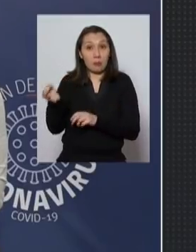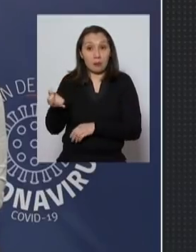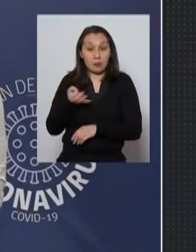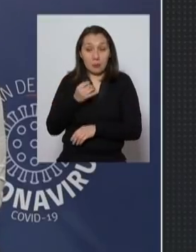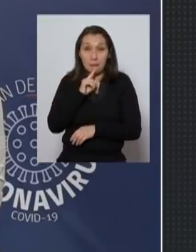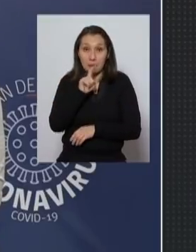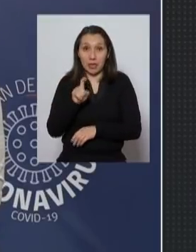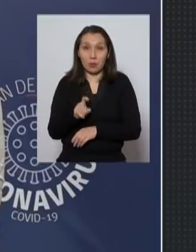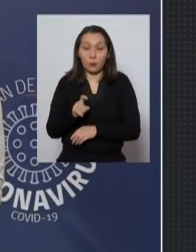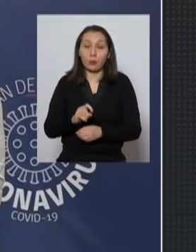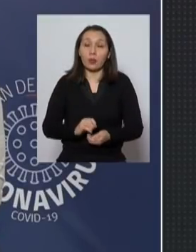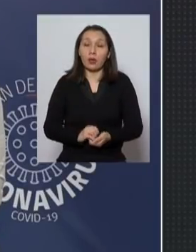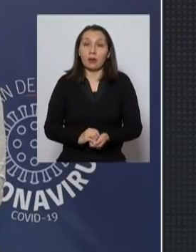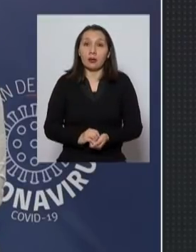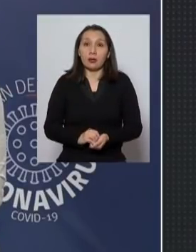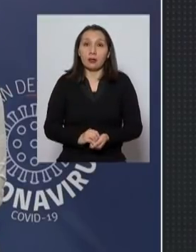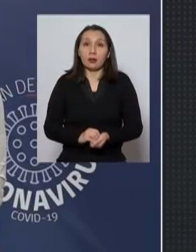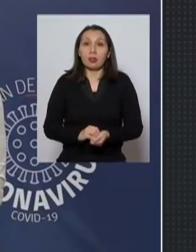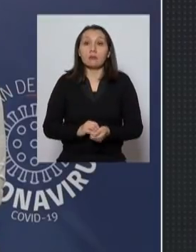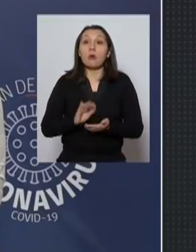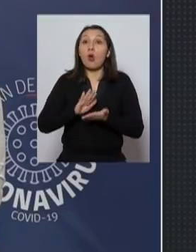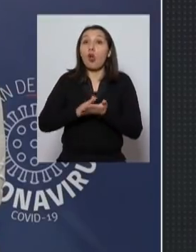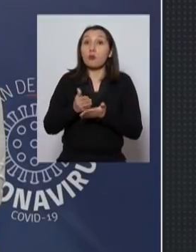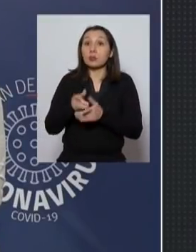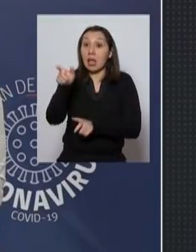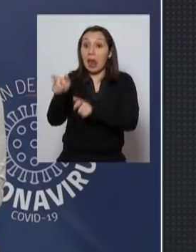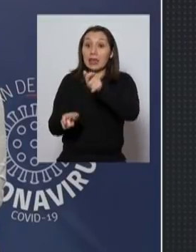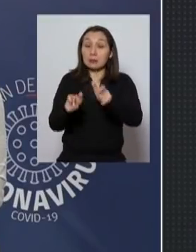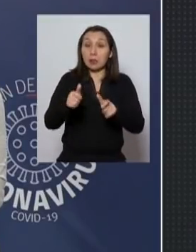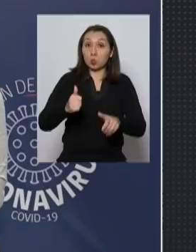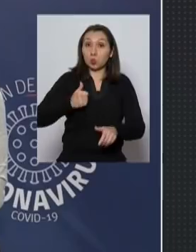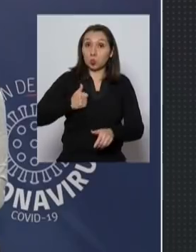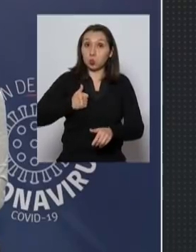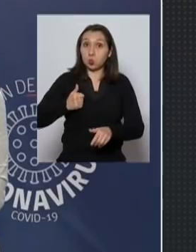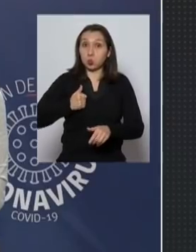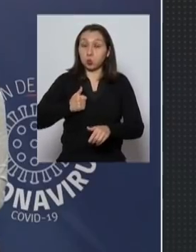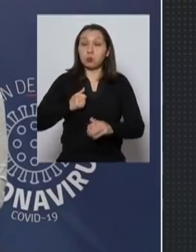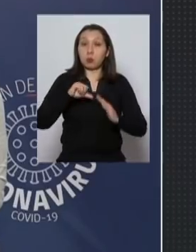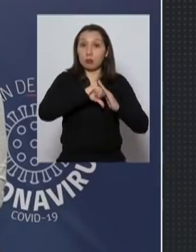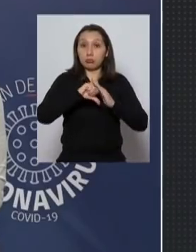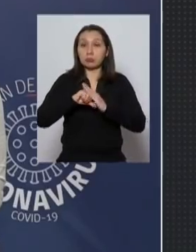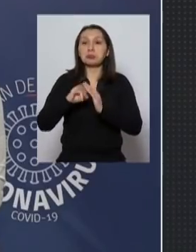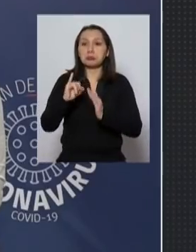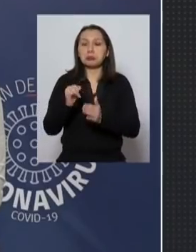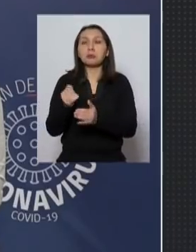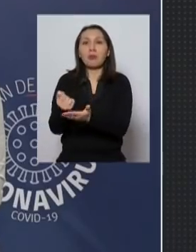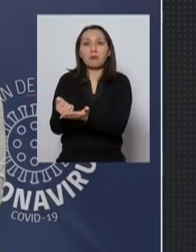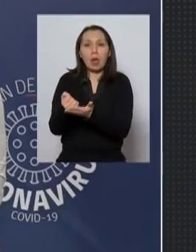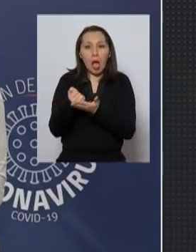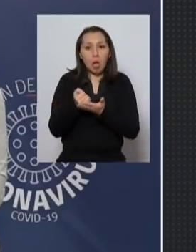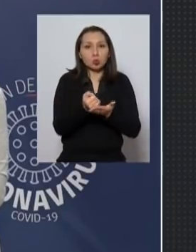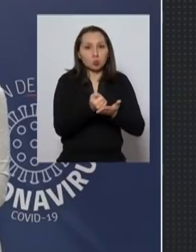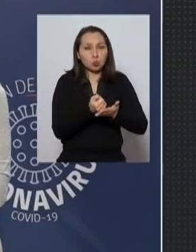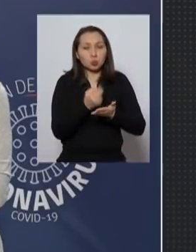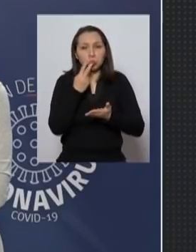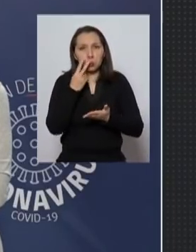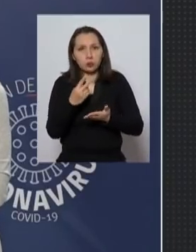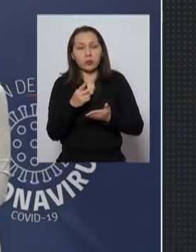pregunta, que el comportamiento de la ciudadanía en general ha sido de colaboración, de tratar